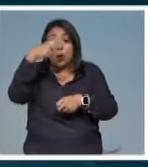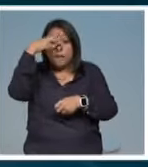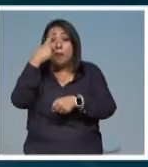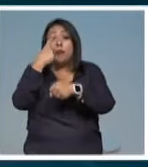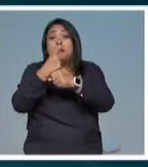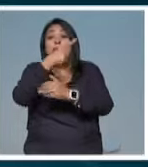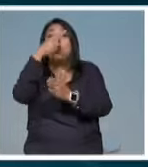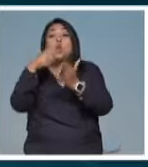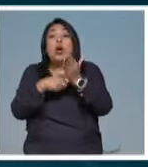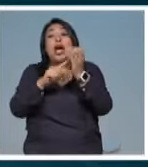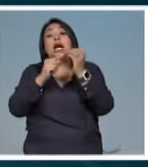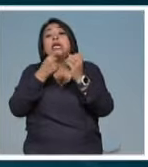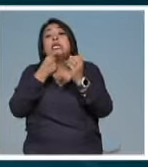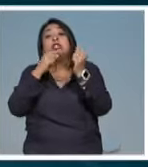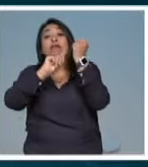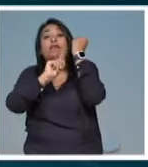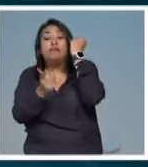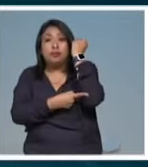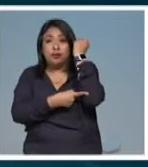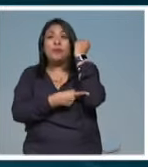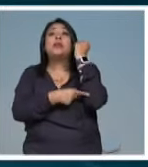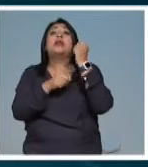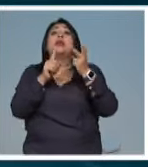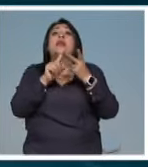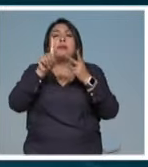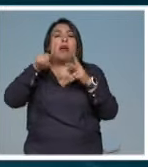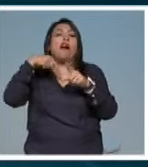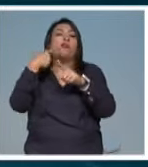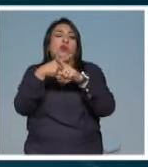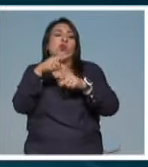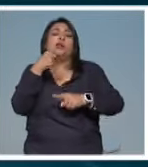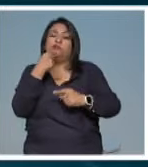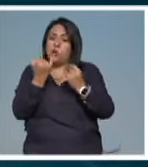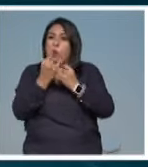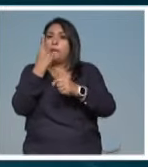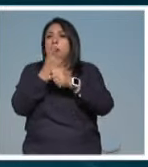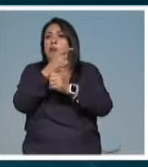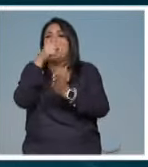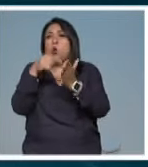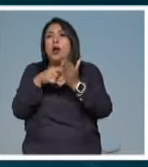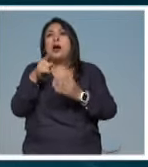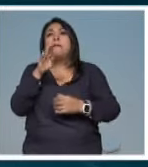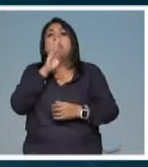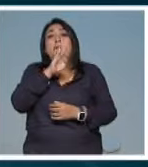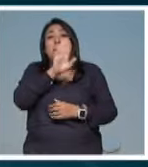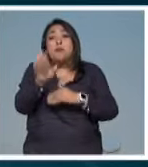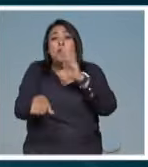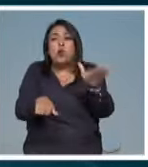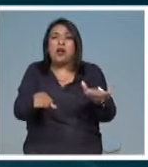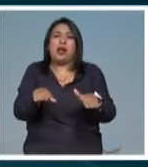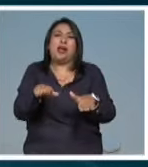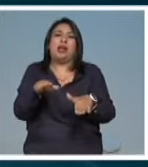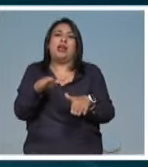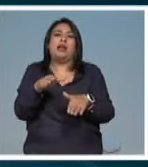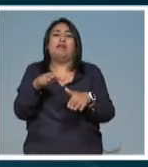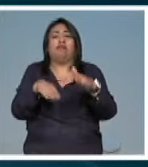lugar en embarazo infantil entre los países de la OCDE, también en abuso sexual a menores. La mortalidad materna en menores de edad